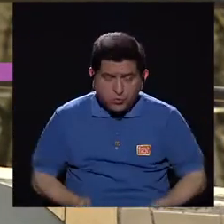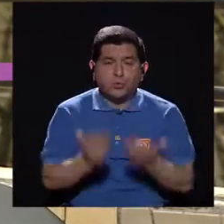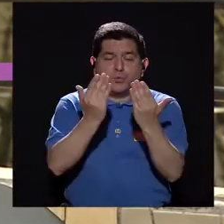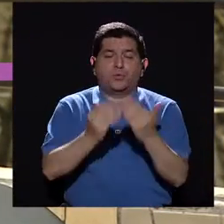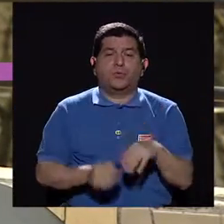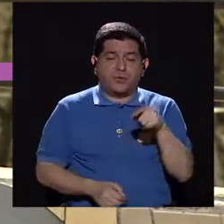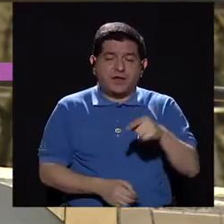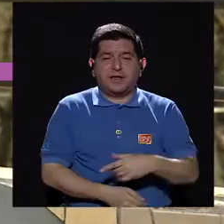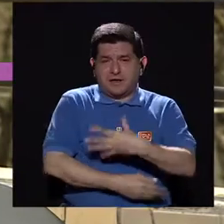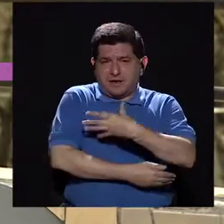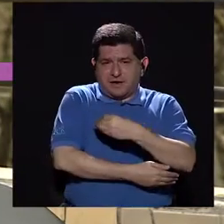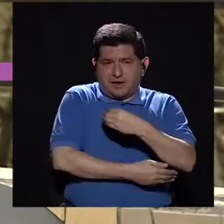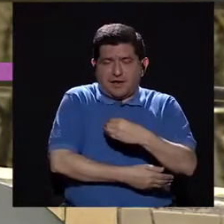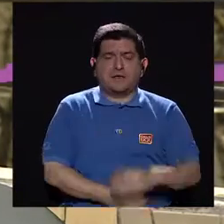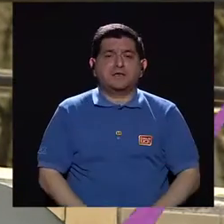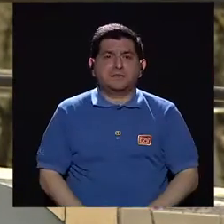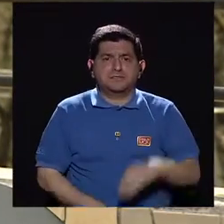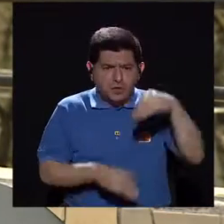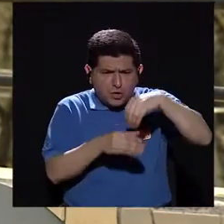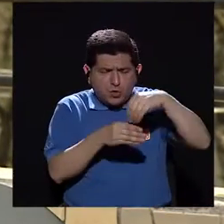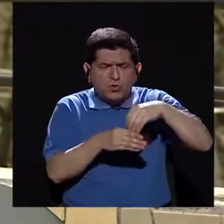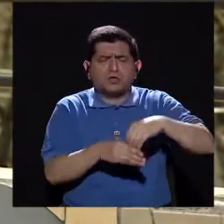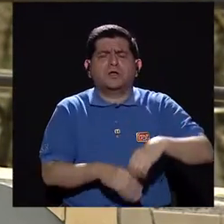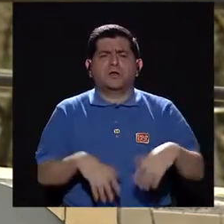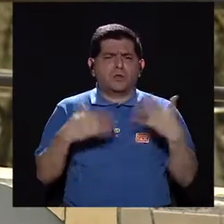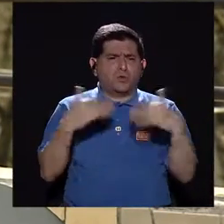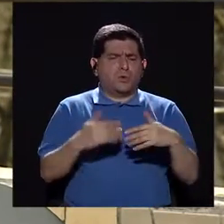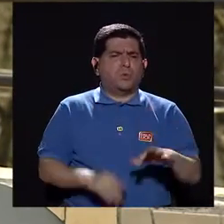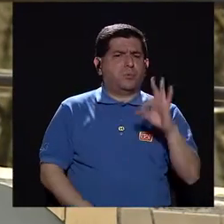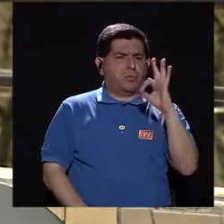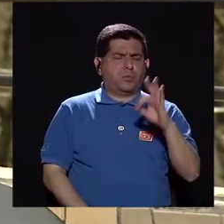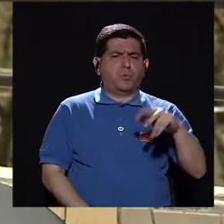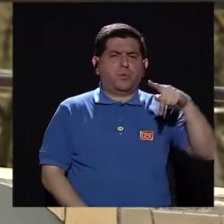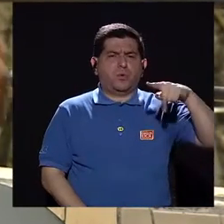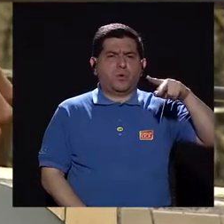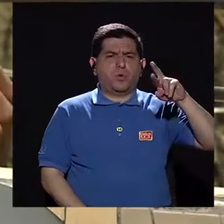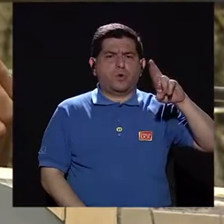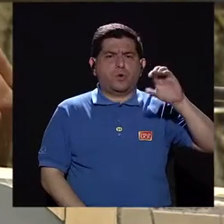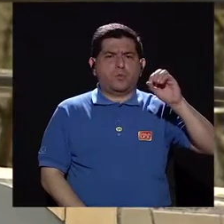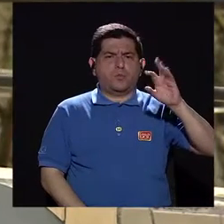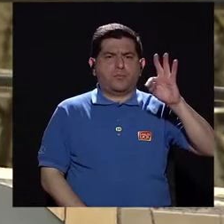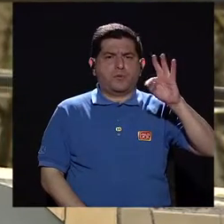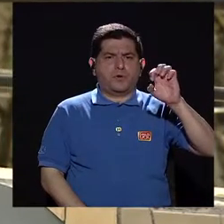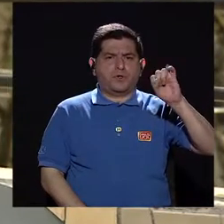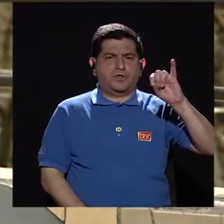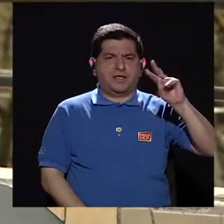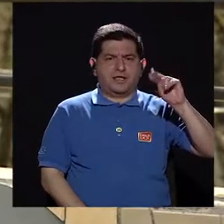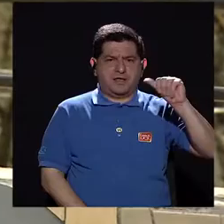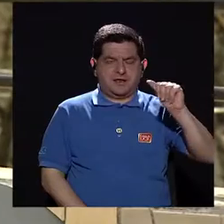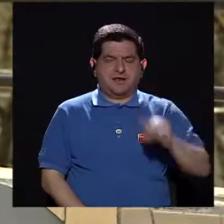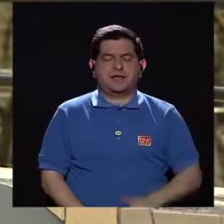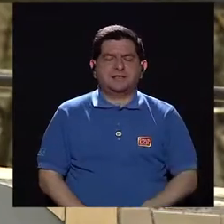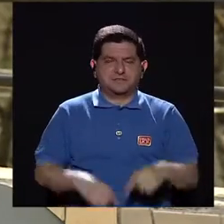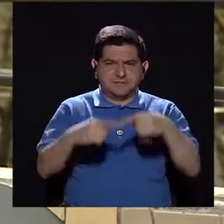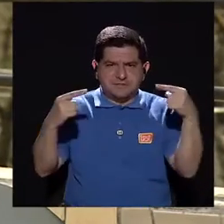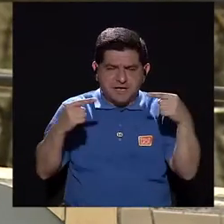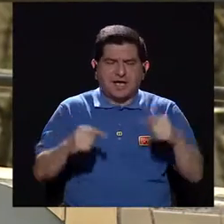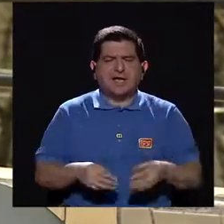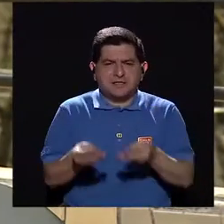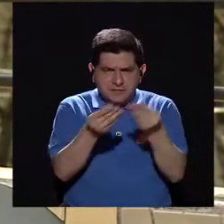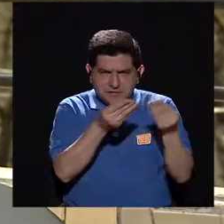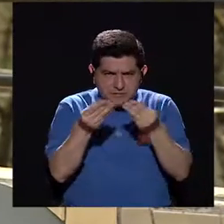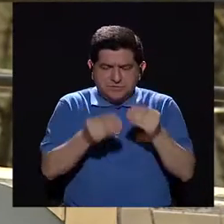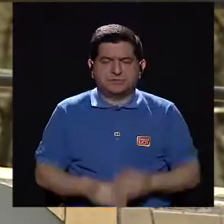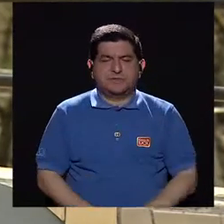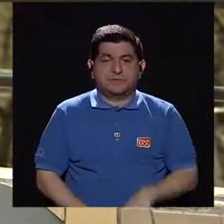el bebé. Esa lechita es muy rica en proteínas, muy rica en vitaminas liposolubles y en anticuerpos.